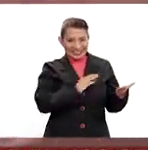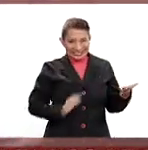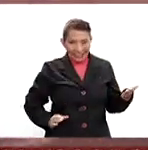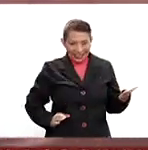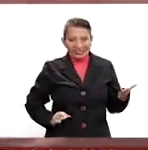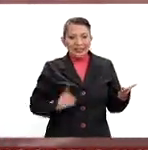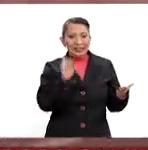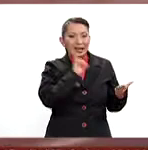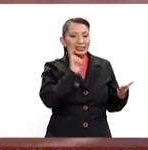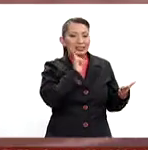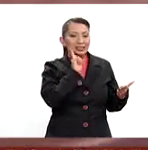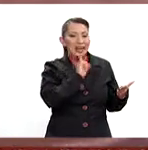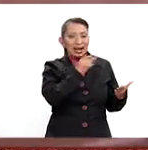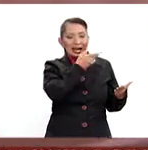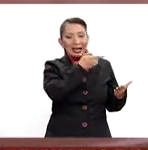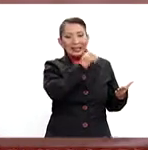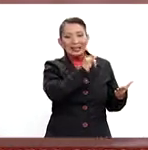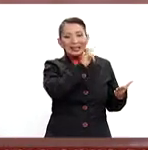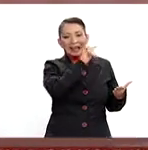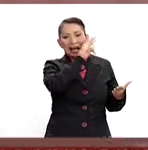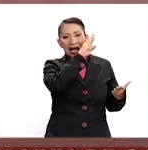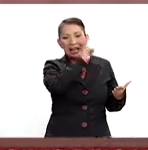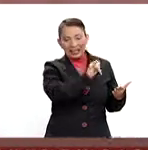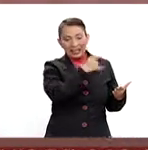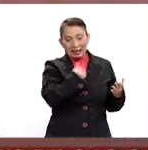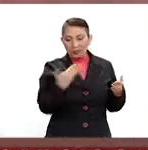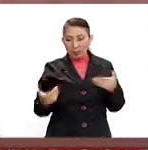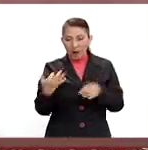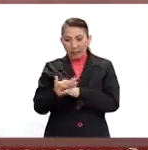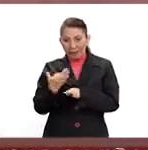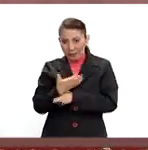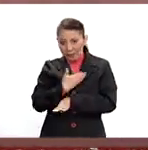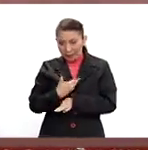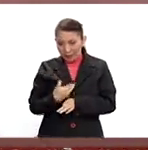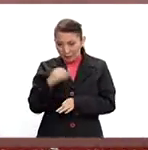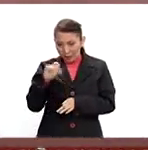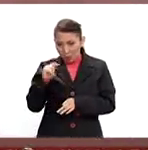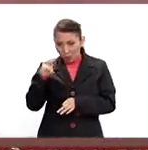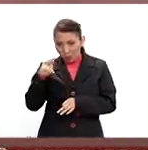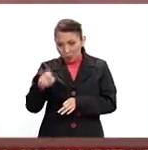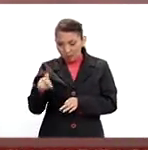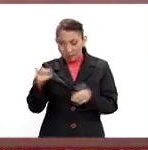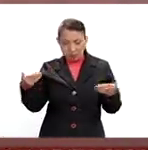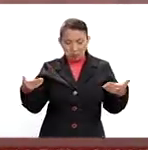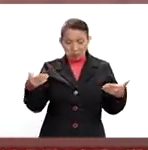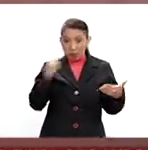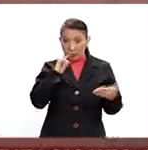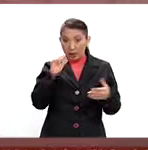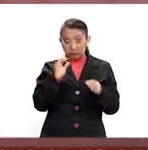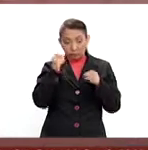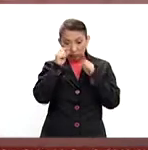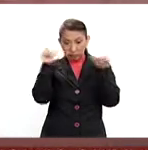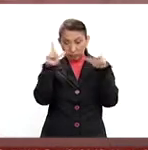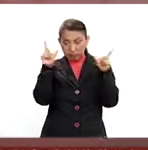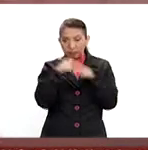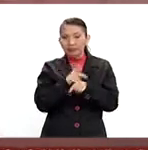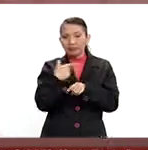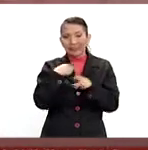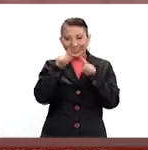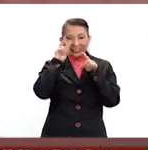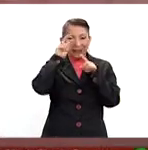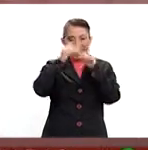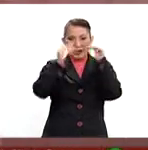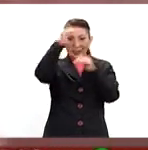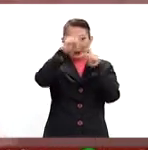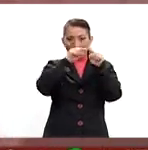candidata demócrata Hillary Clinton. Aquí lo comparamos con el actual presidente, y este dato también me parece muy impresionante. El gráfico de